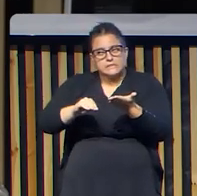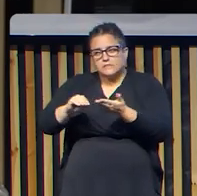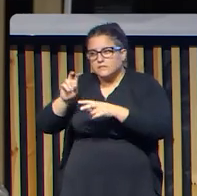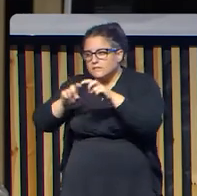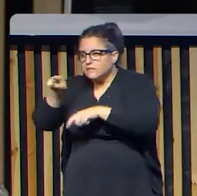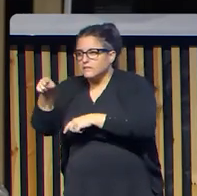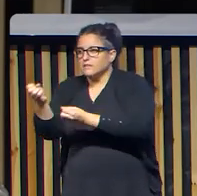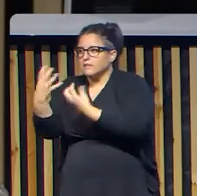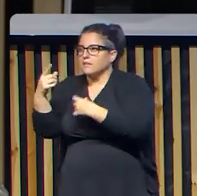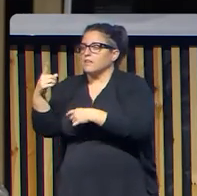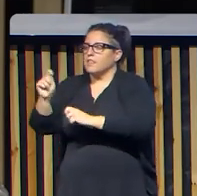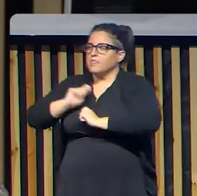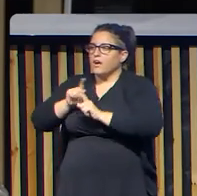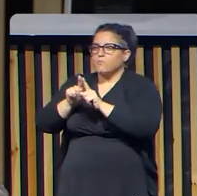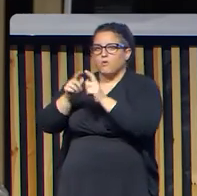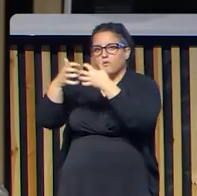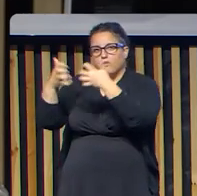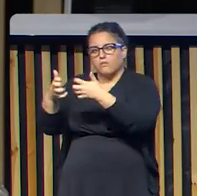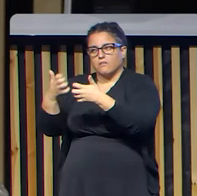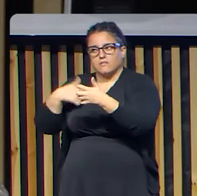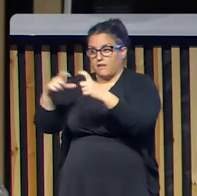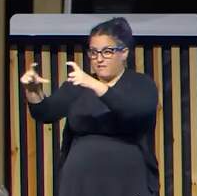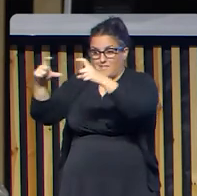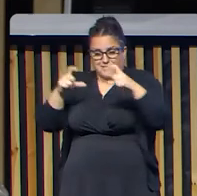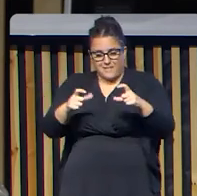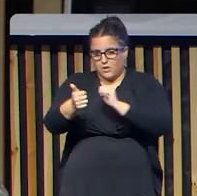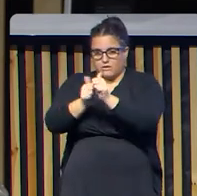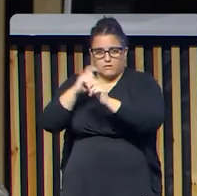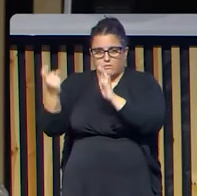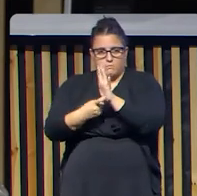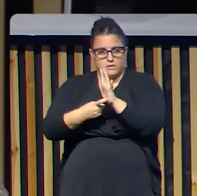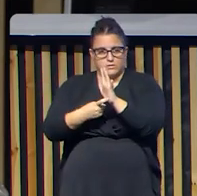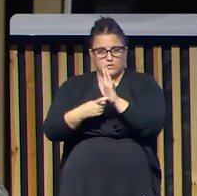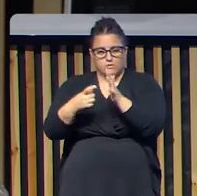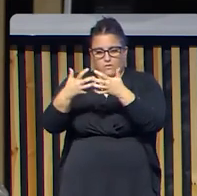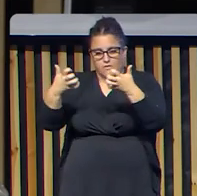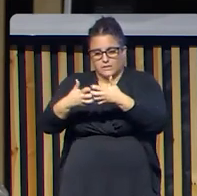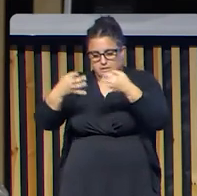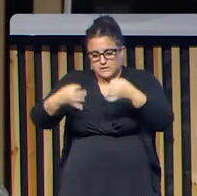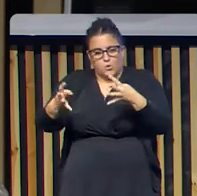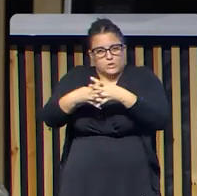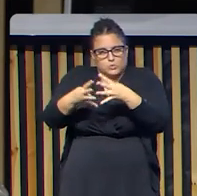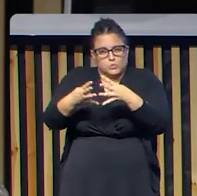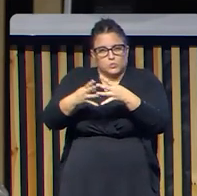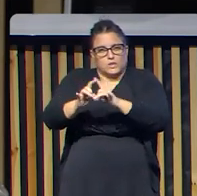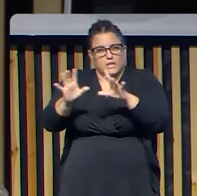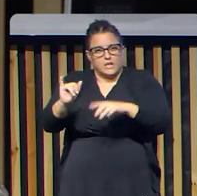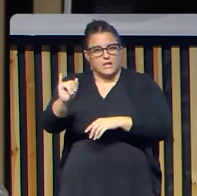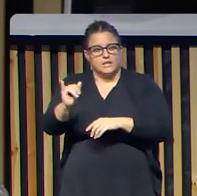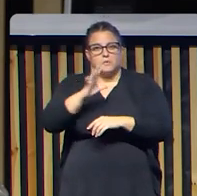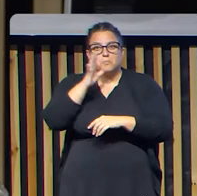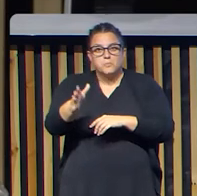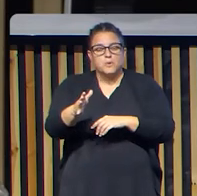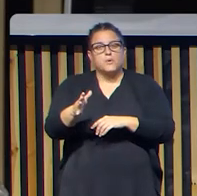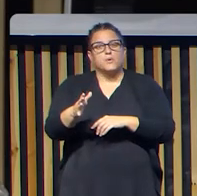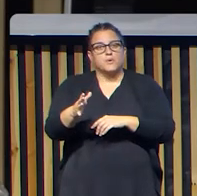ya con frases enteras expresadas frases estructura porque en la parte visual